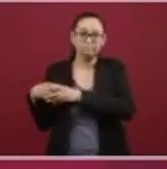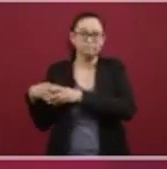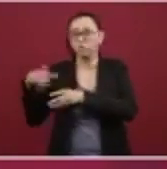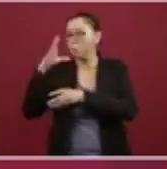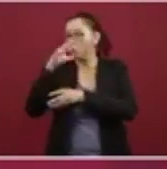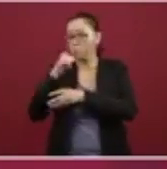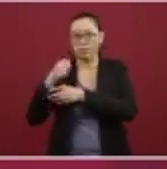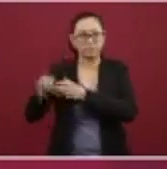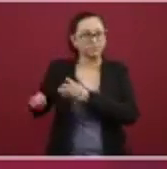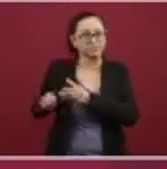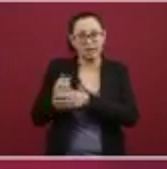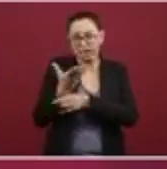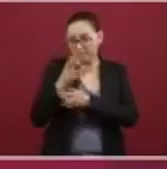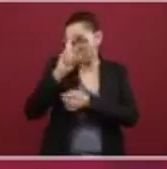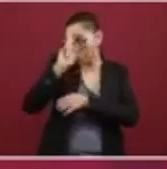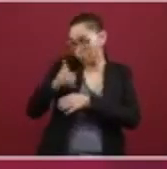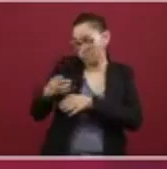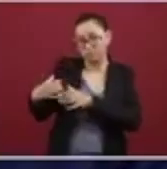Entonces,